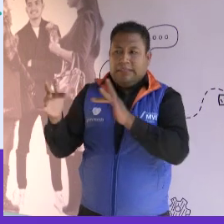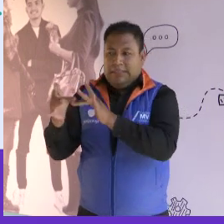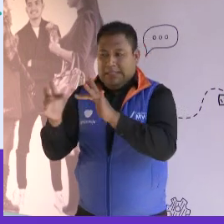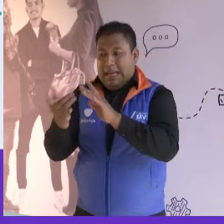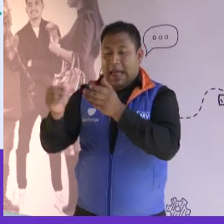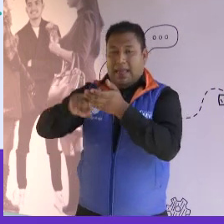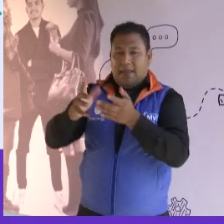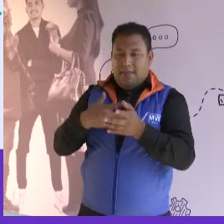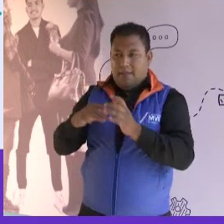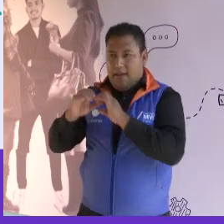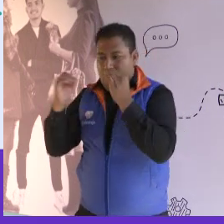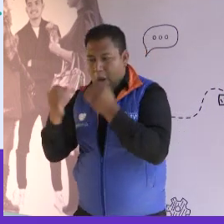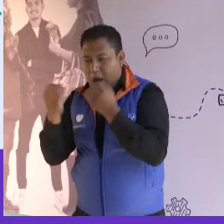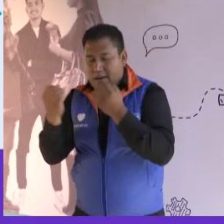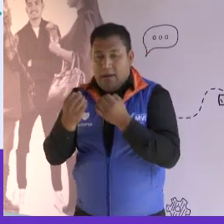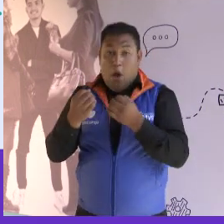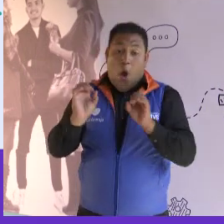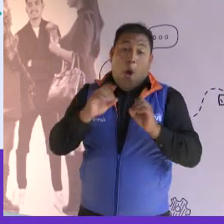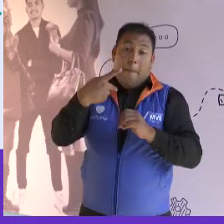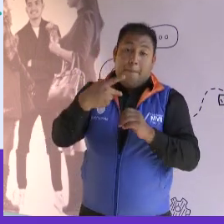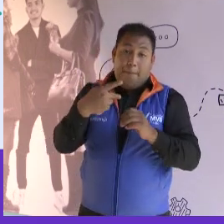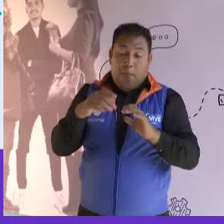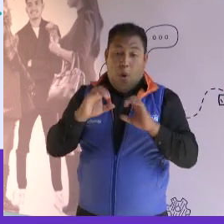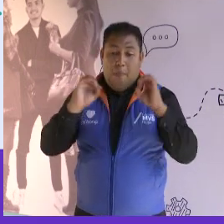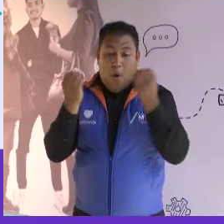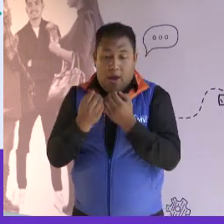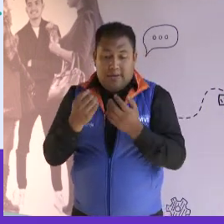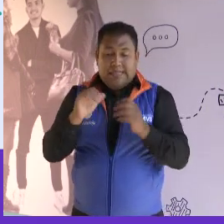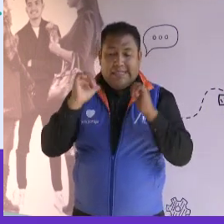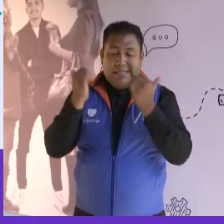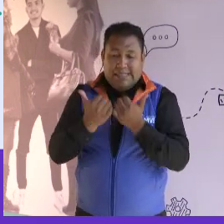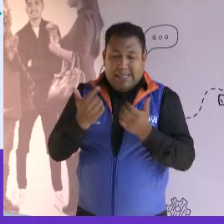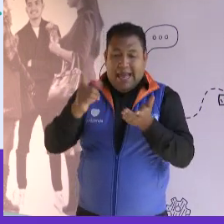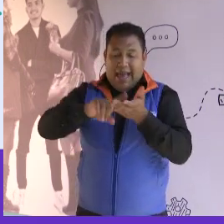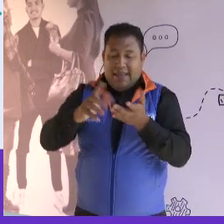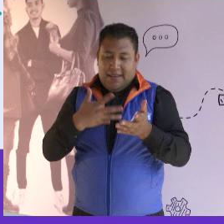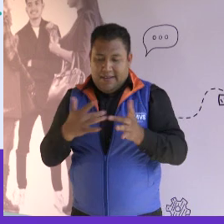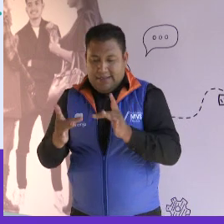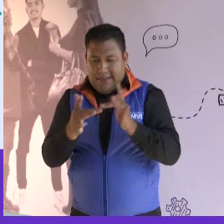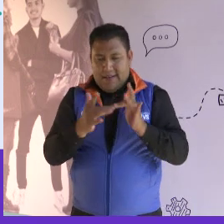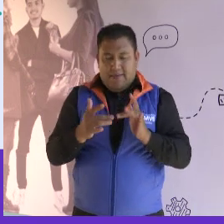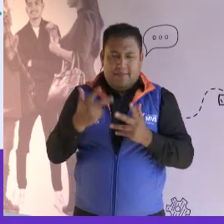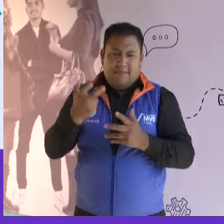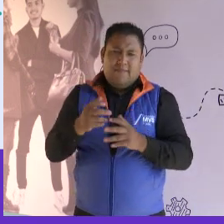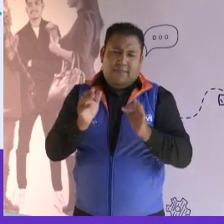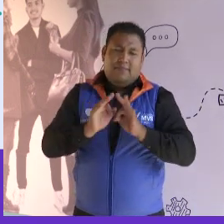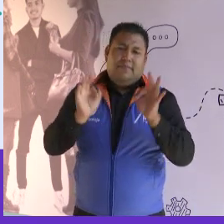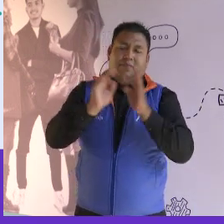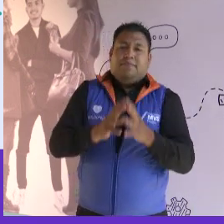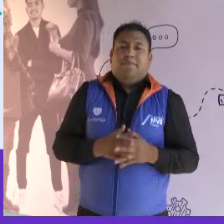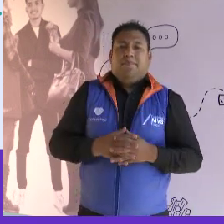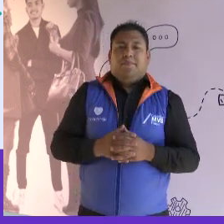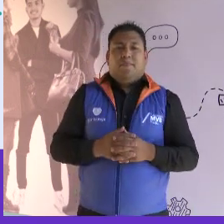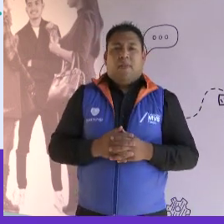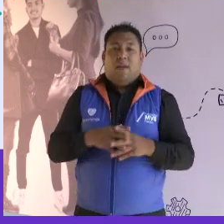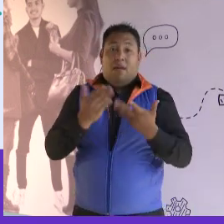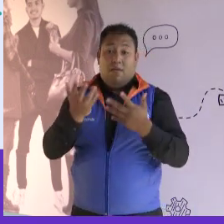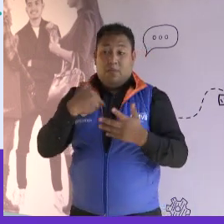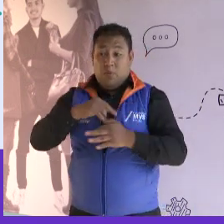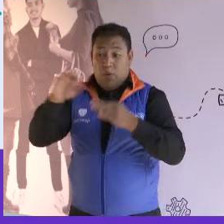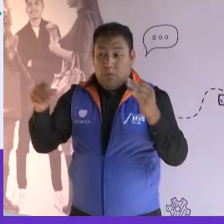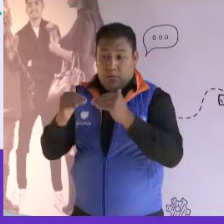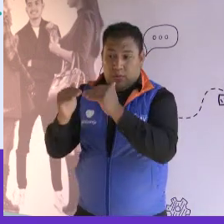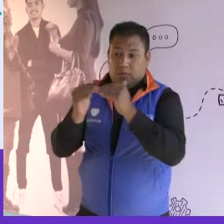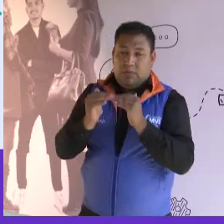esos incentivos de capacitación, no todas las capacitaciones que nos llegan a las organizaciones, porque son enorme la cantidad de oportunidades que hay en